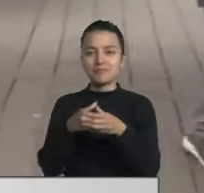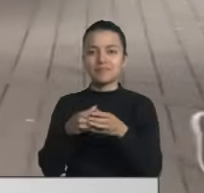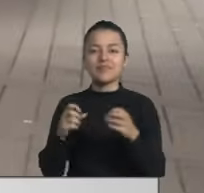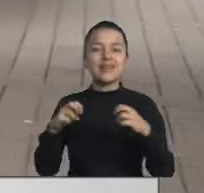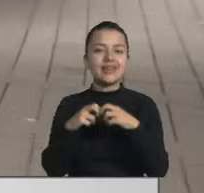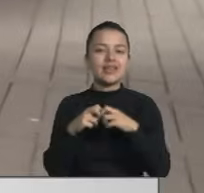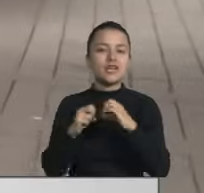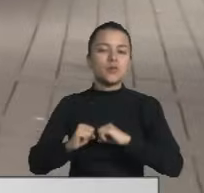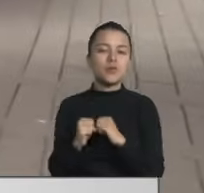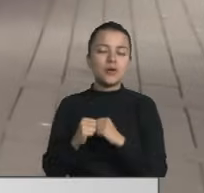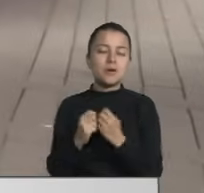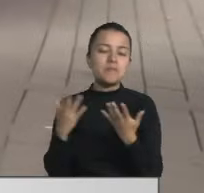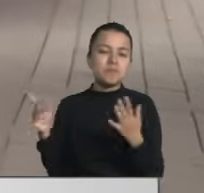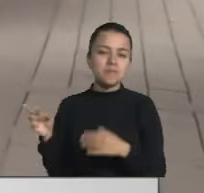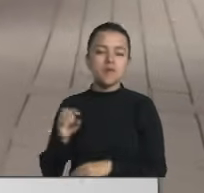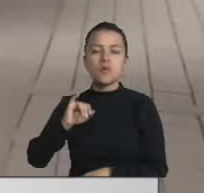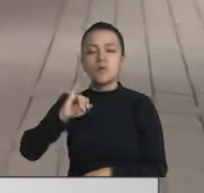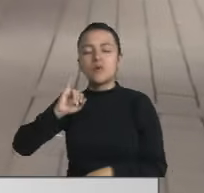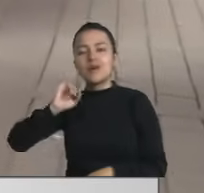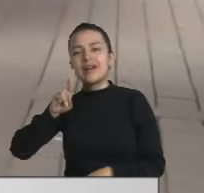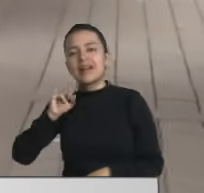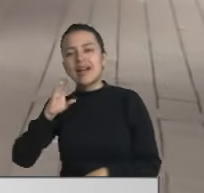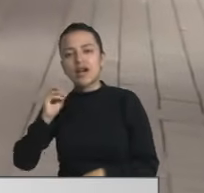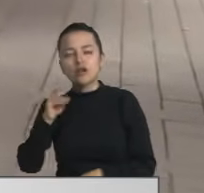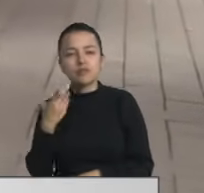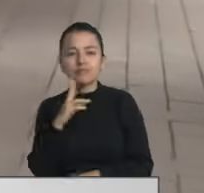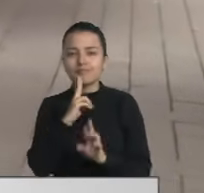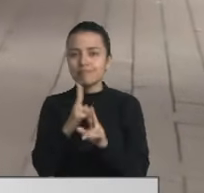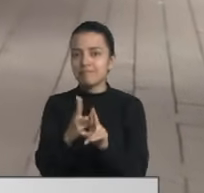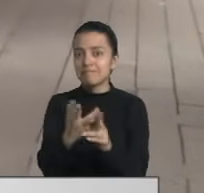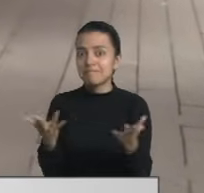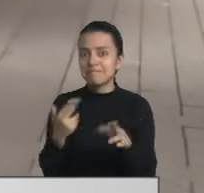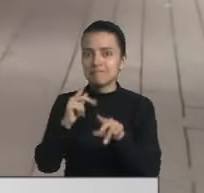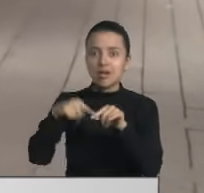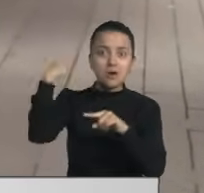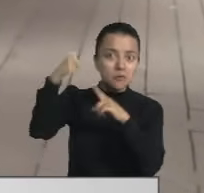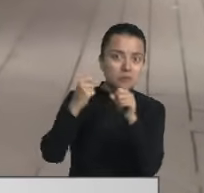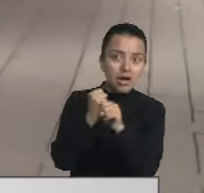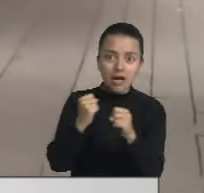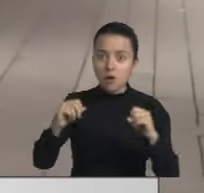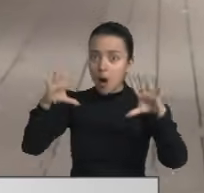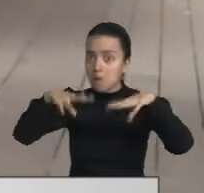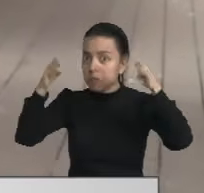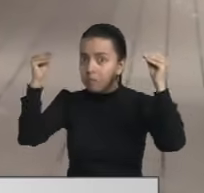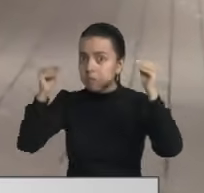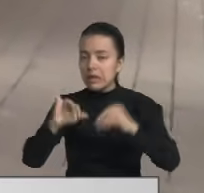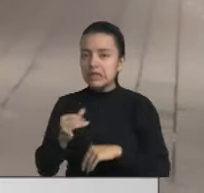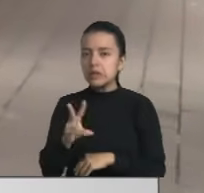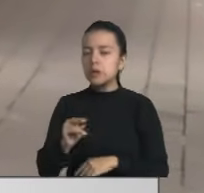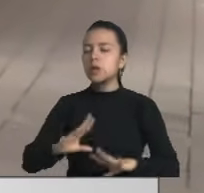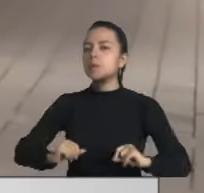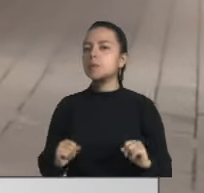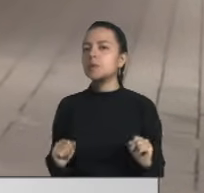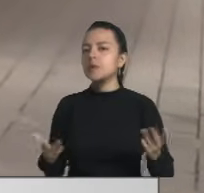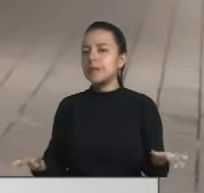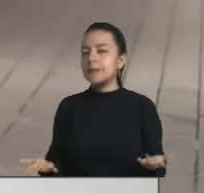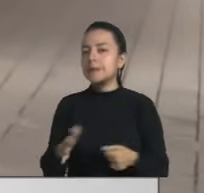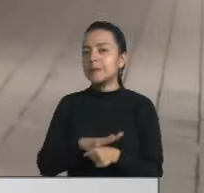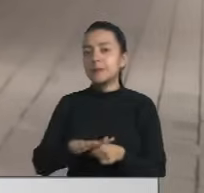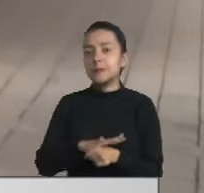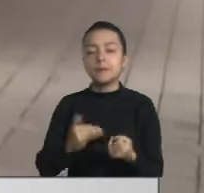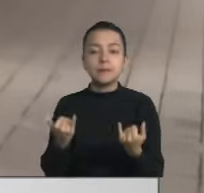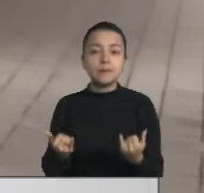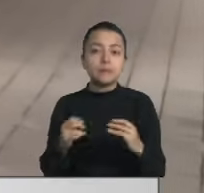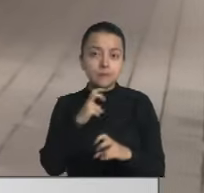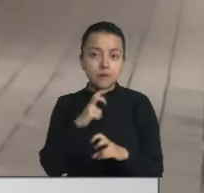de responder a esos cuestionamientos acerca de un posible apagón que se presentaría el próximo año en la capital de la República, de continuar la situación como se